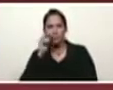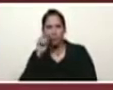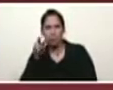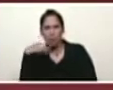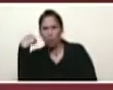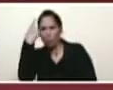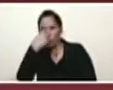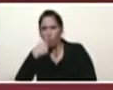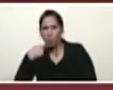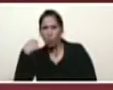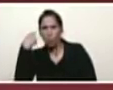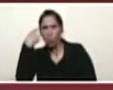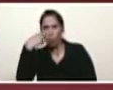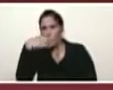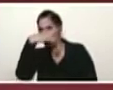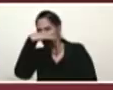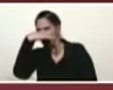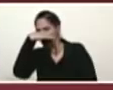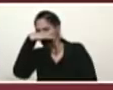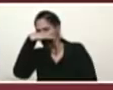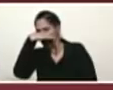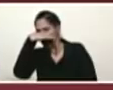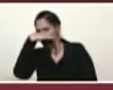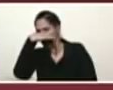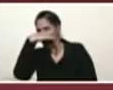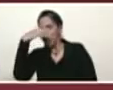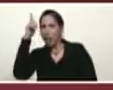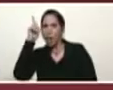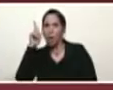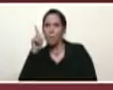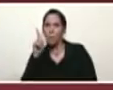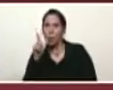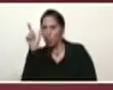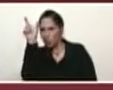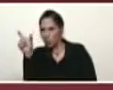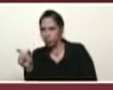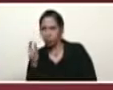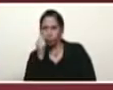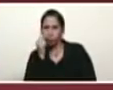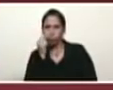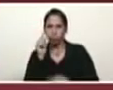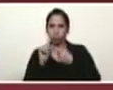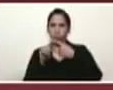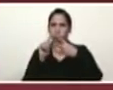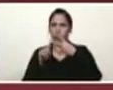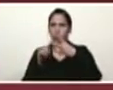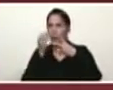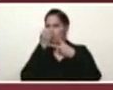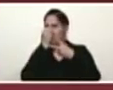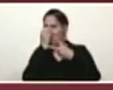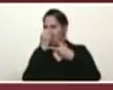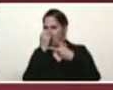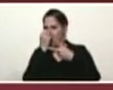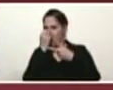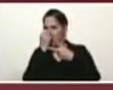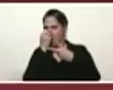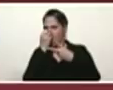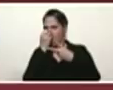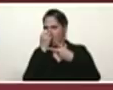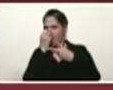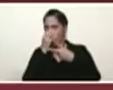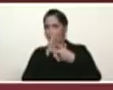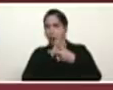rostro del criminal y asesino Leopoldo López y del payaso autoproclamado Juan